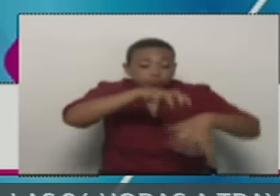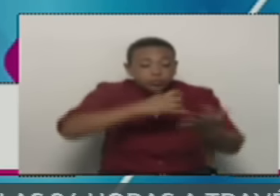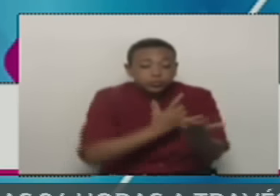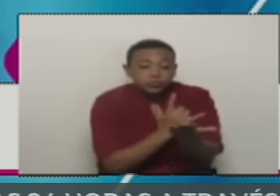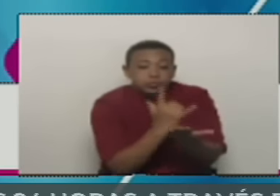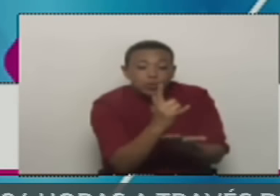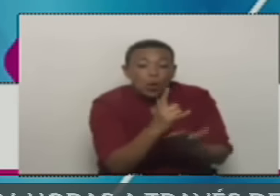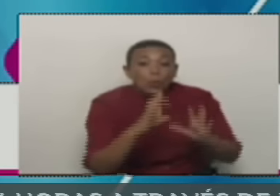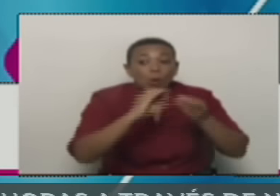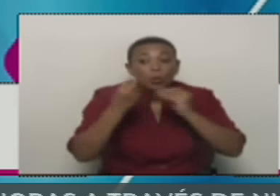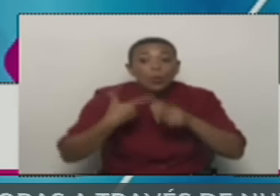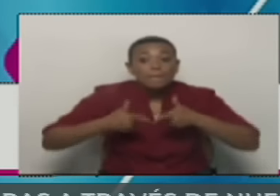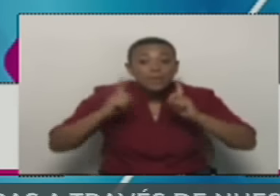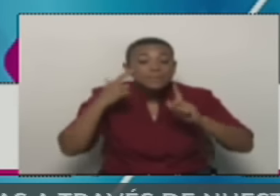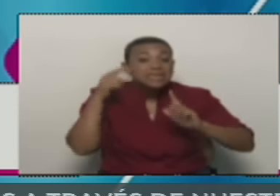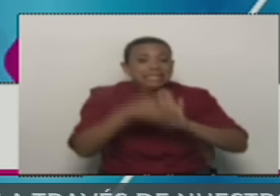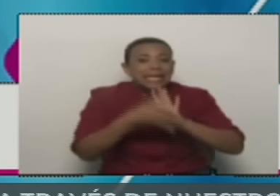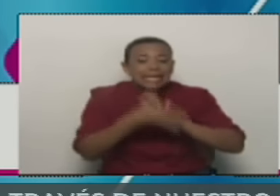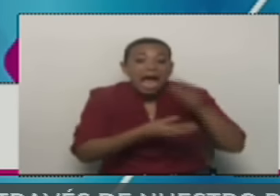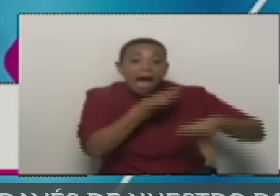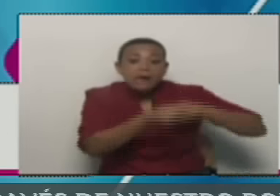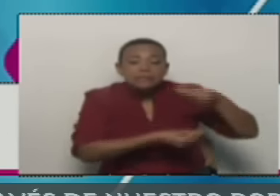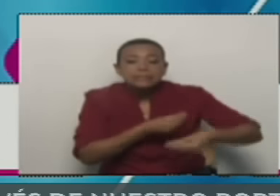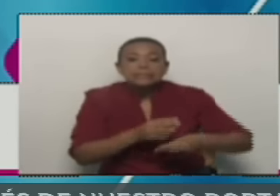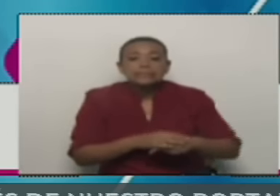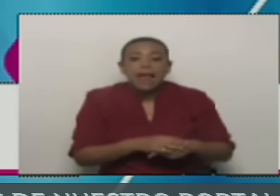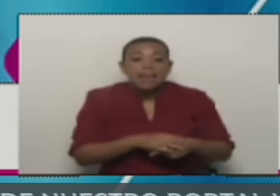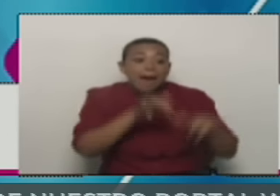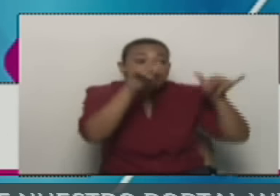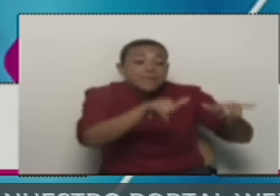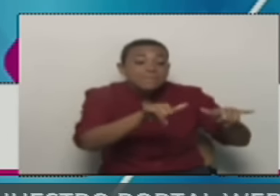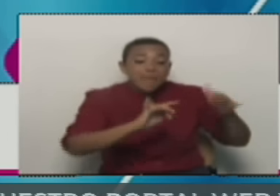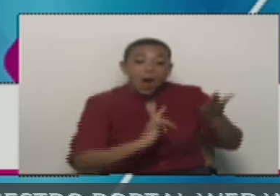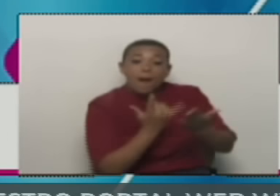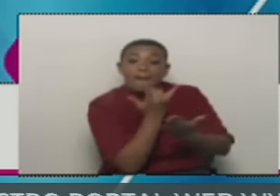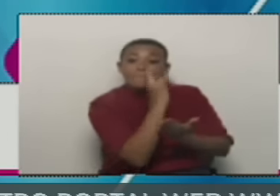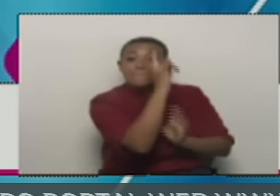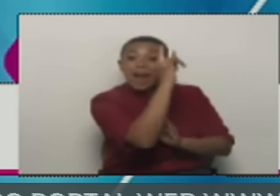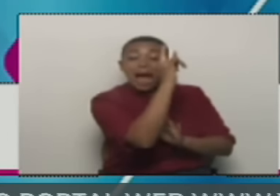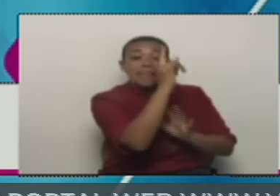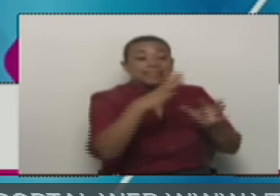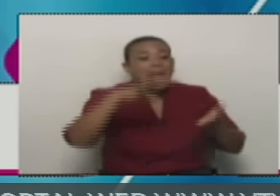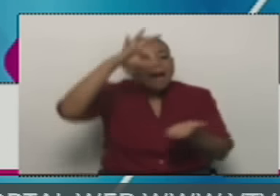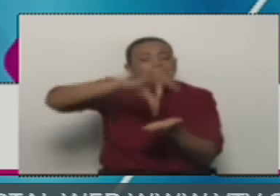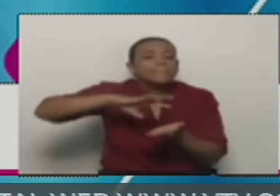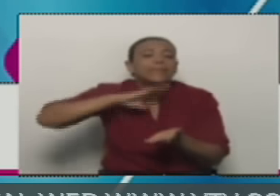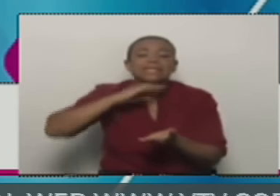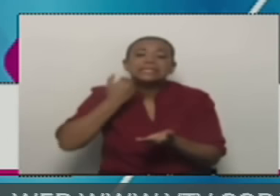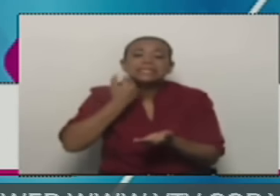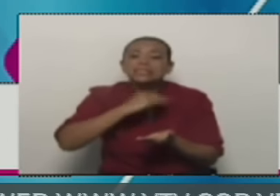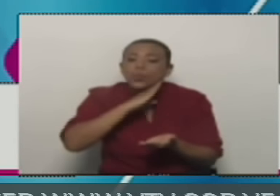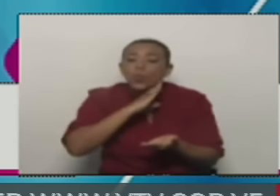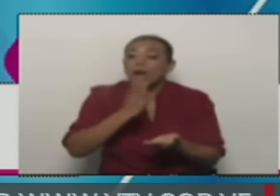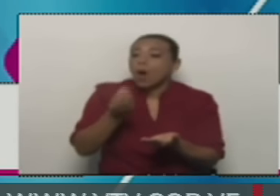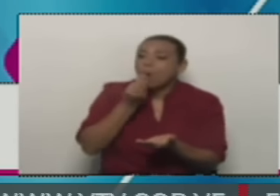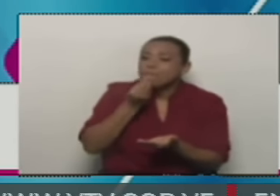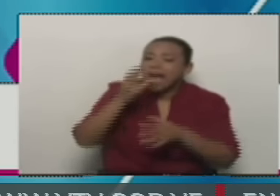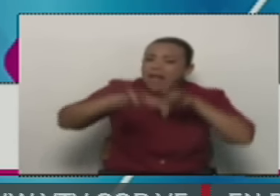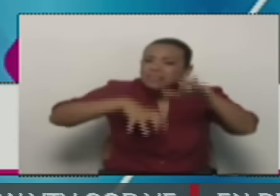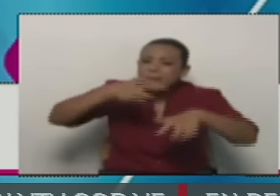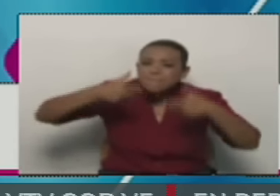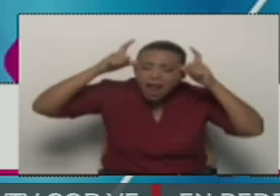el conuco permite que las mismas plantas medicinales, la alimentación de los animales se